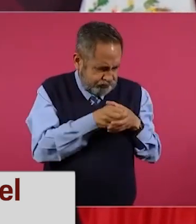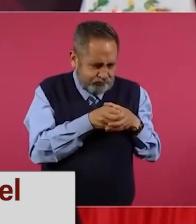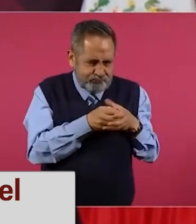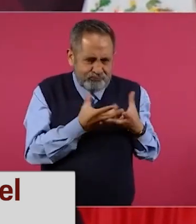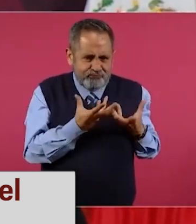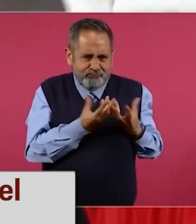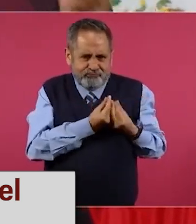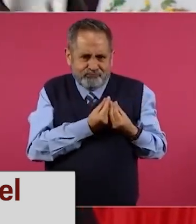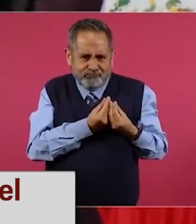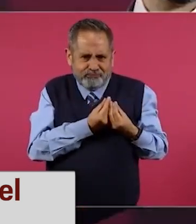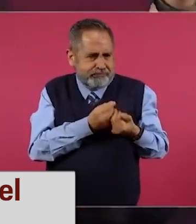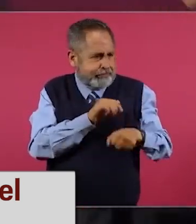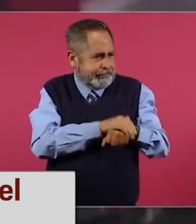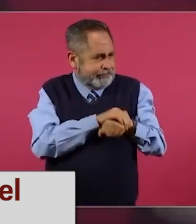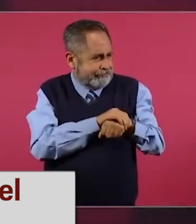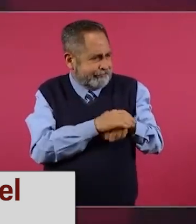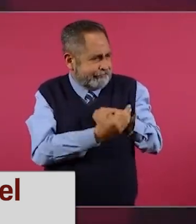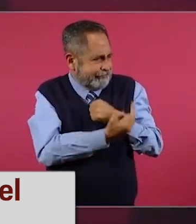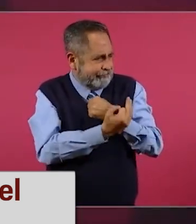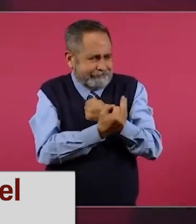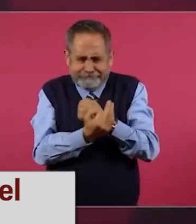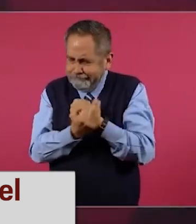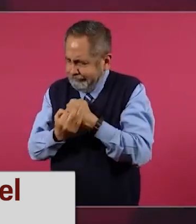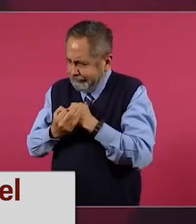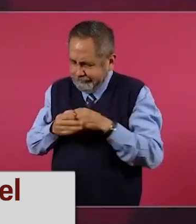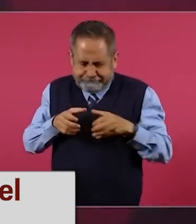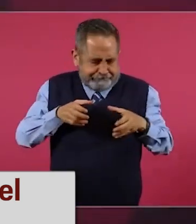había pasado, reconoció. El presidente detalló que